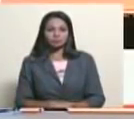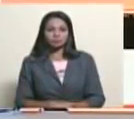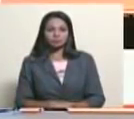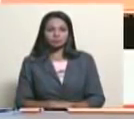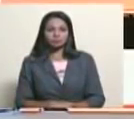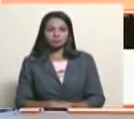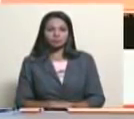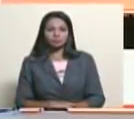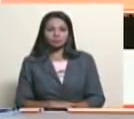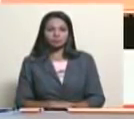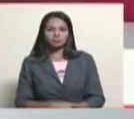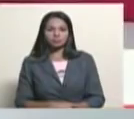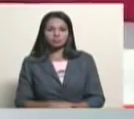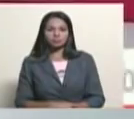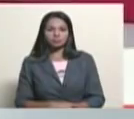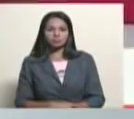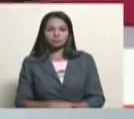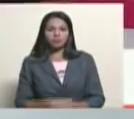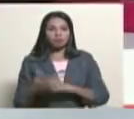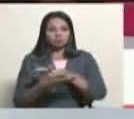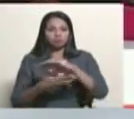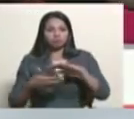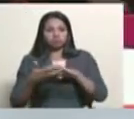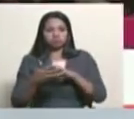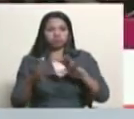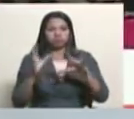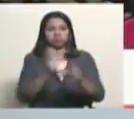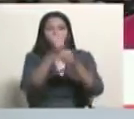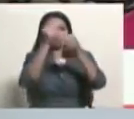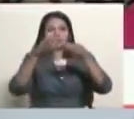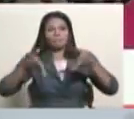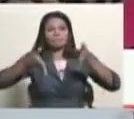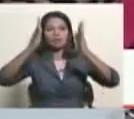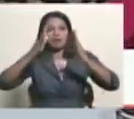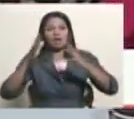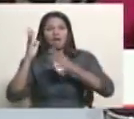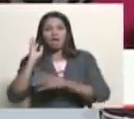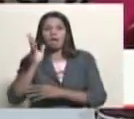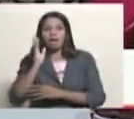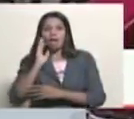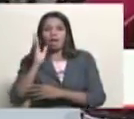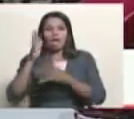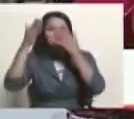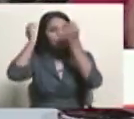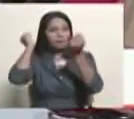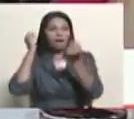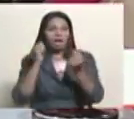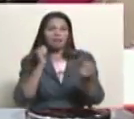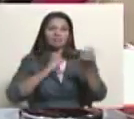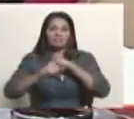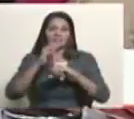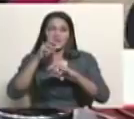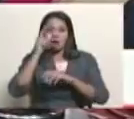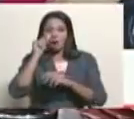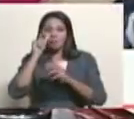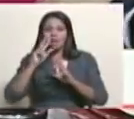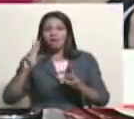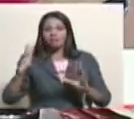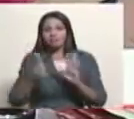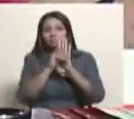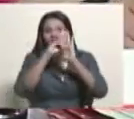El asalto a la sede de nuestra embajada en Washington, defendida por activistas y defensores de derechos